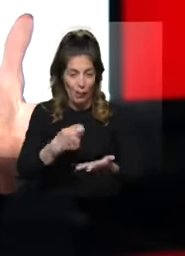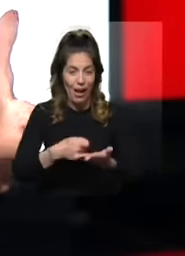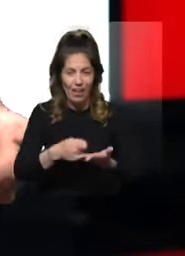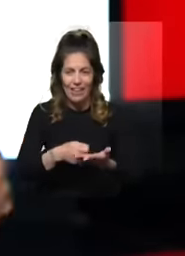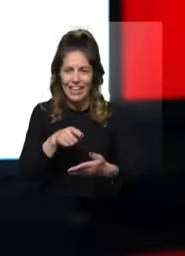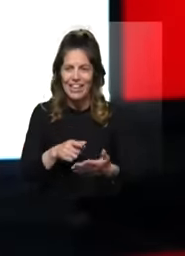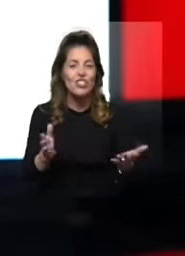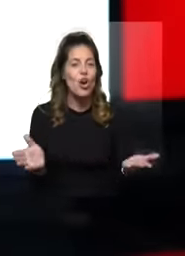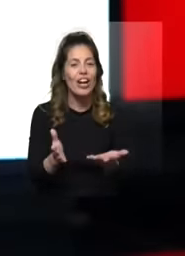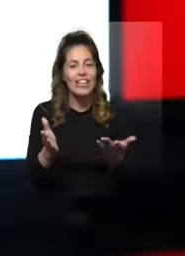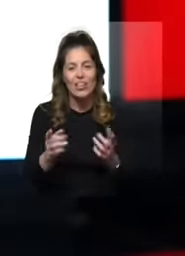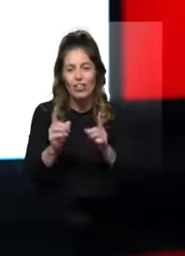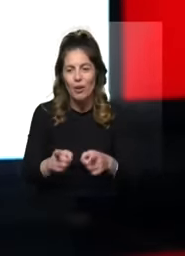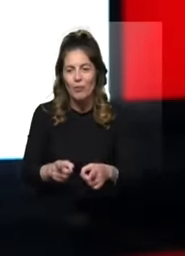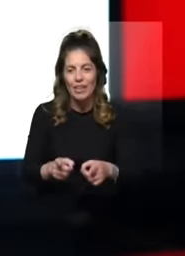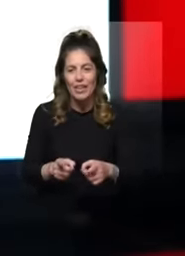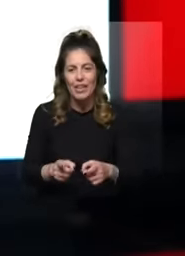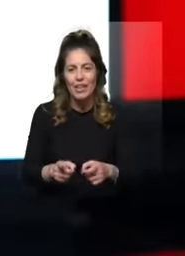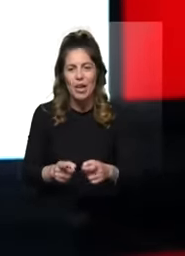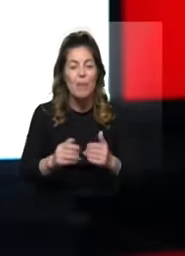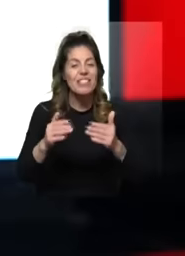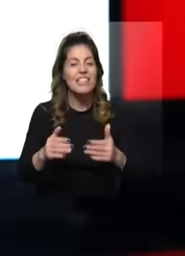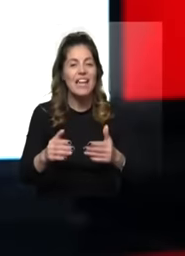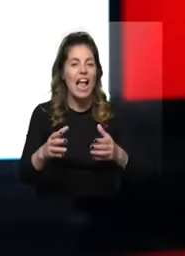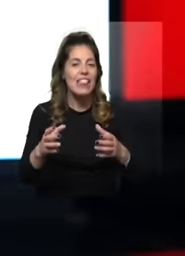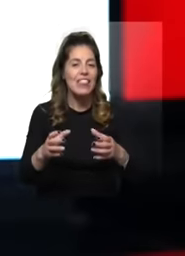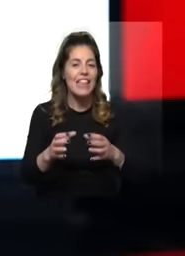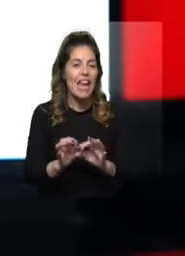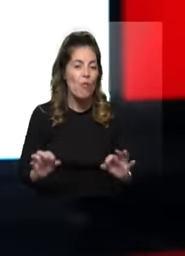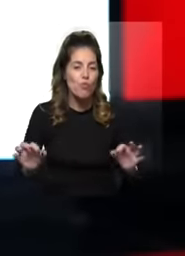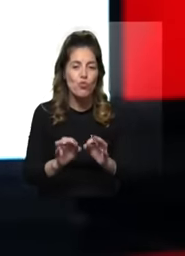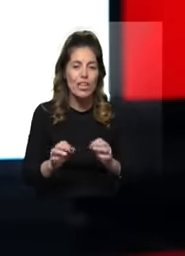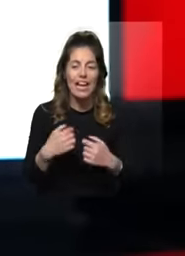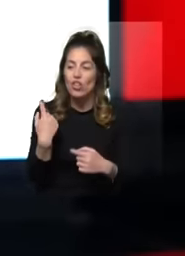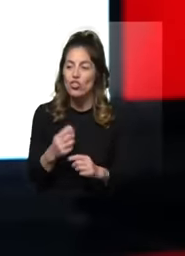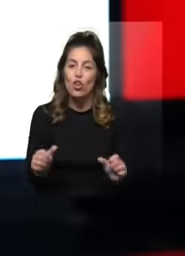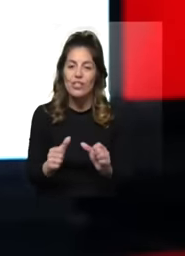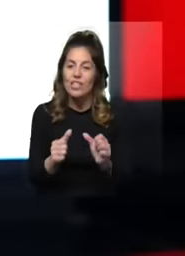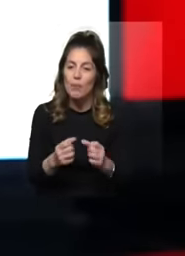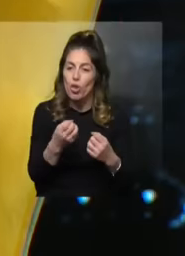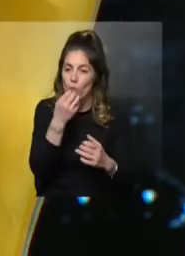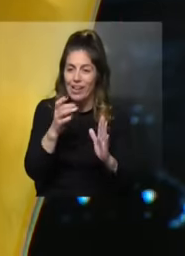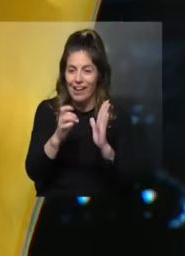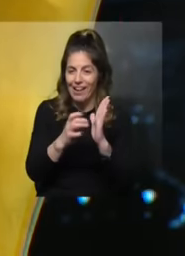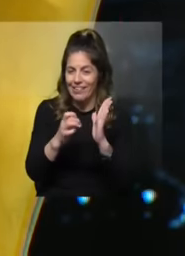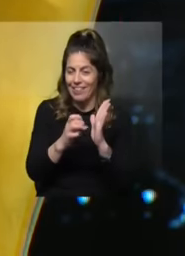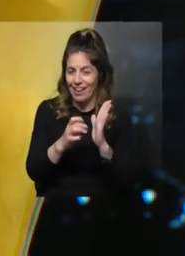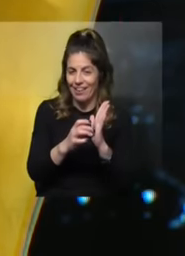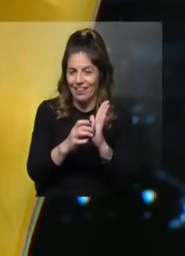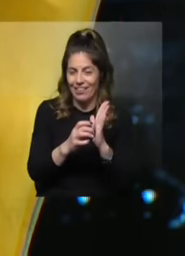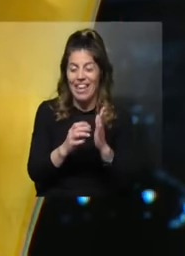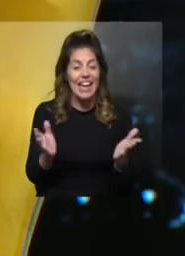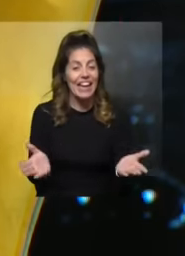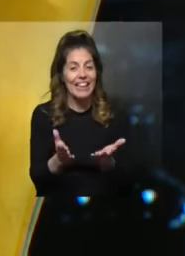generó, más allá de una corriente musical, lo que yo te decía hoy, que tuviéramos que hacerlo de buena calidad, y